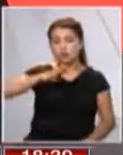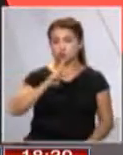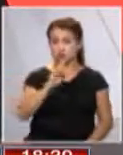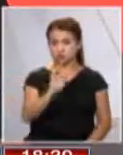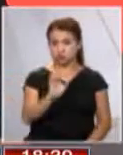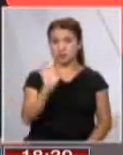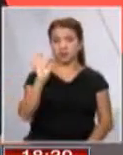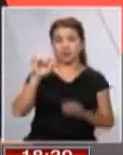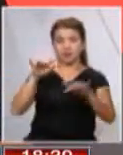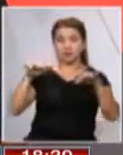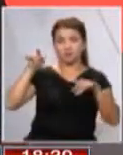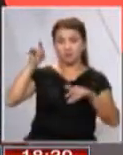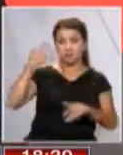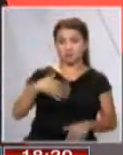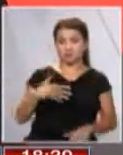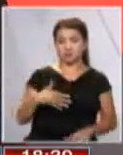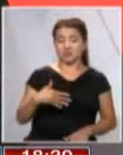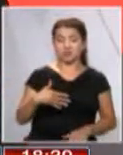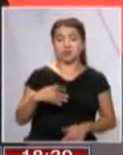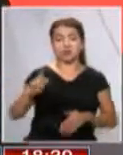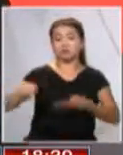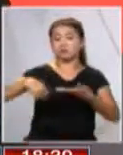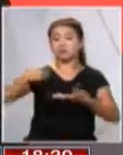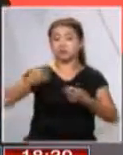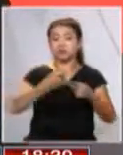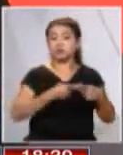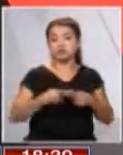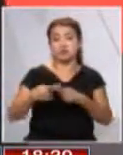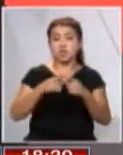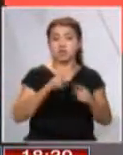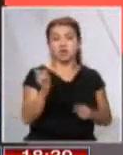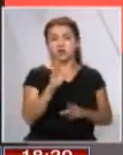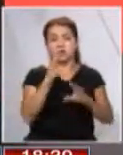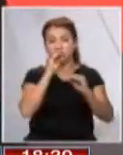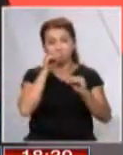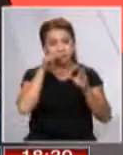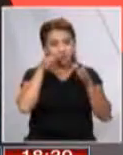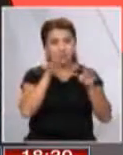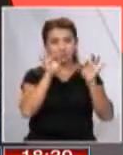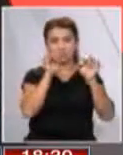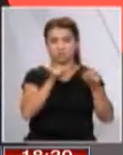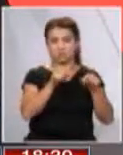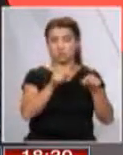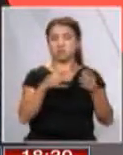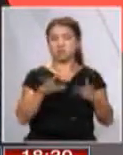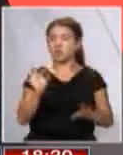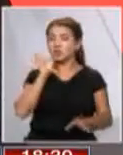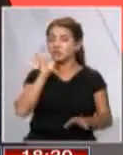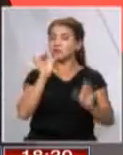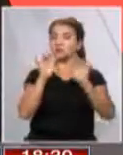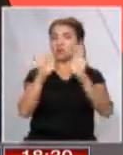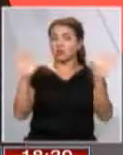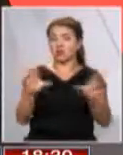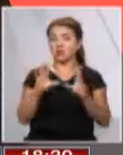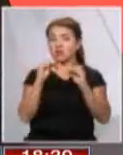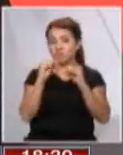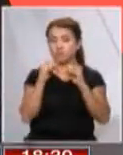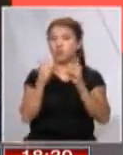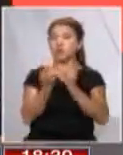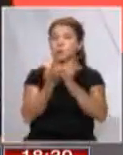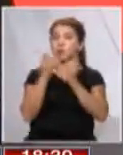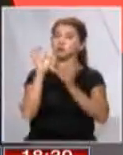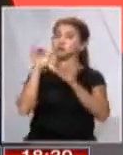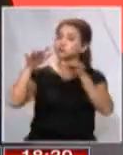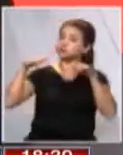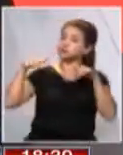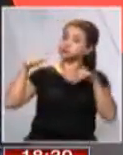un evento social es un evento de camaradería del cual no nos estamos refiriendo a eso lo dijimos muy claro nos estamos refiriendo al encuentro a